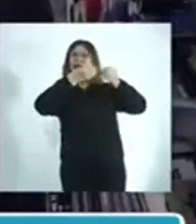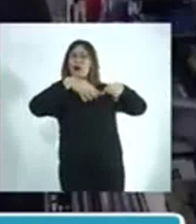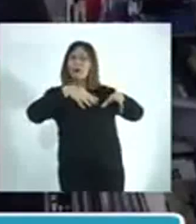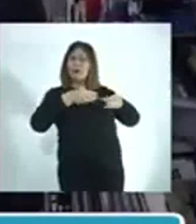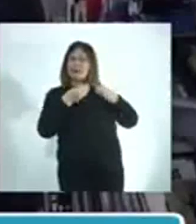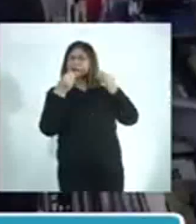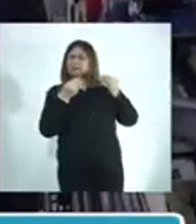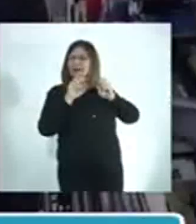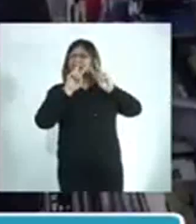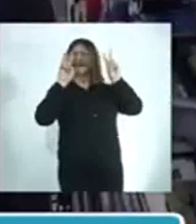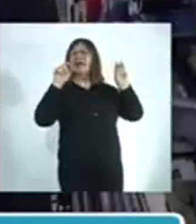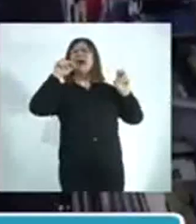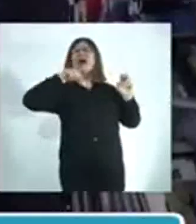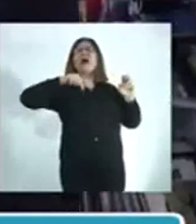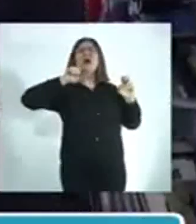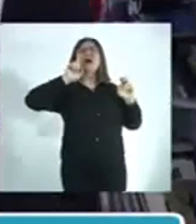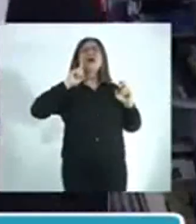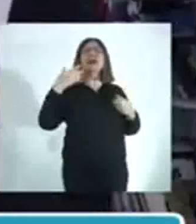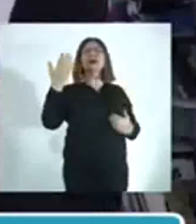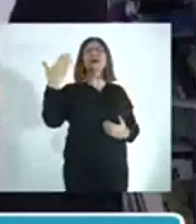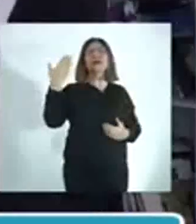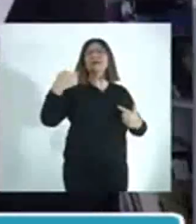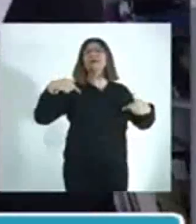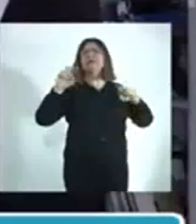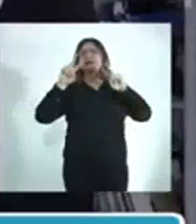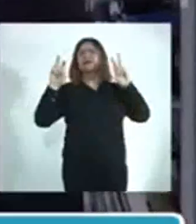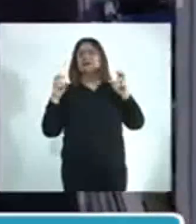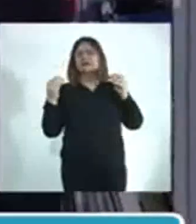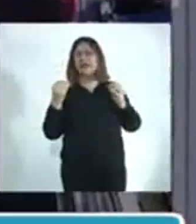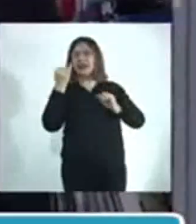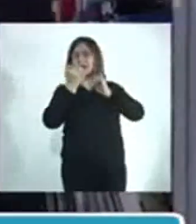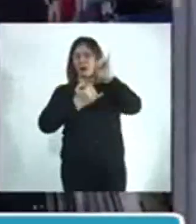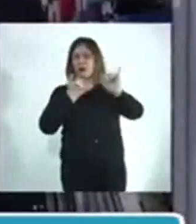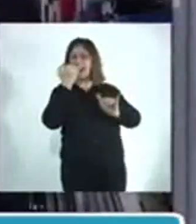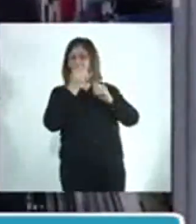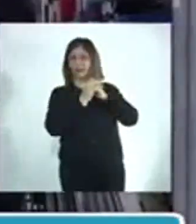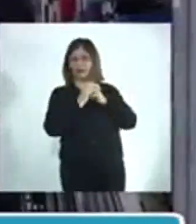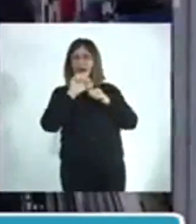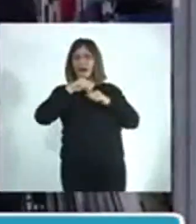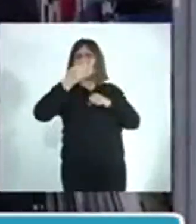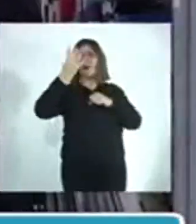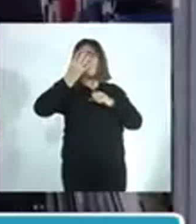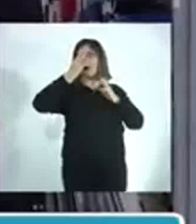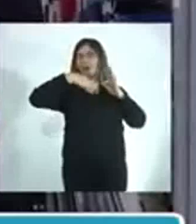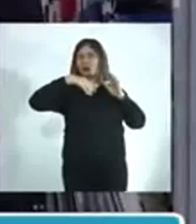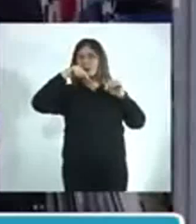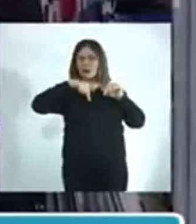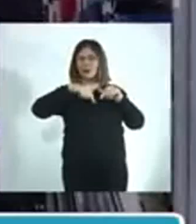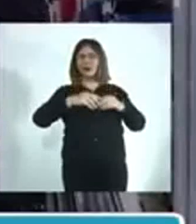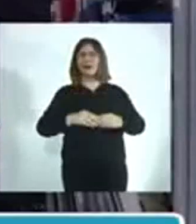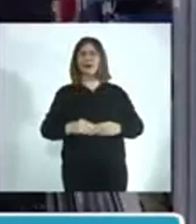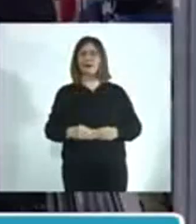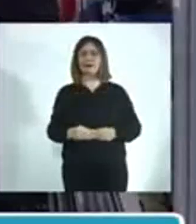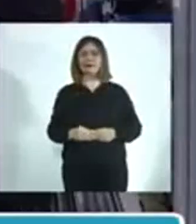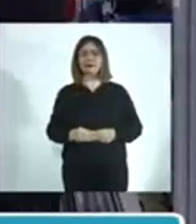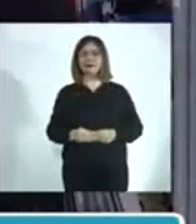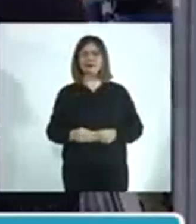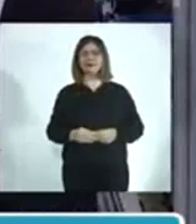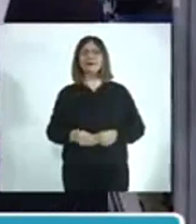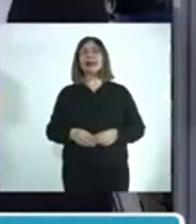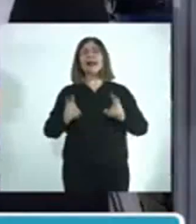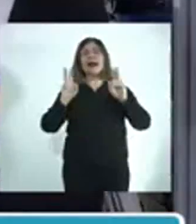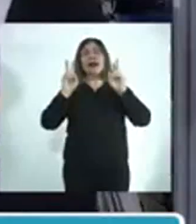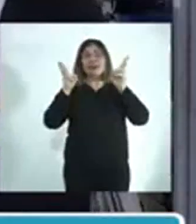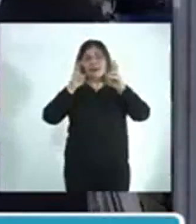qué es lo que se viene para el día de hoy, para este 4º módulo. Atención, queridos amigos